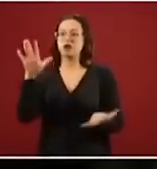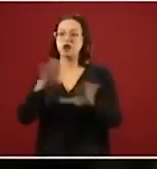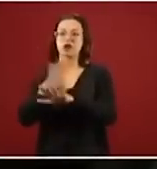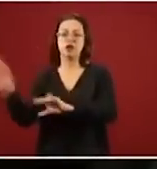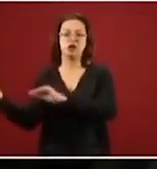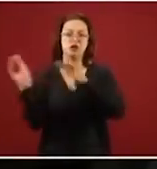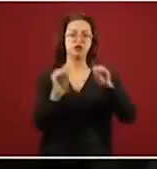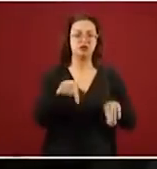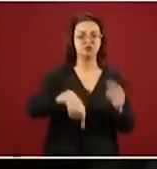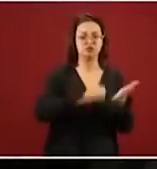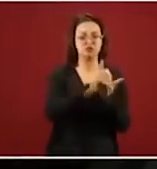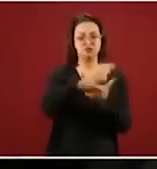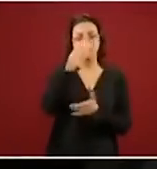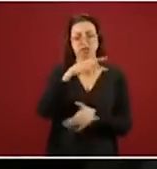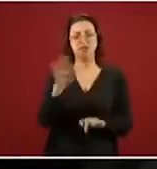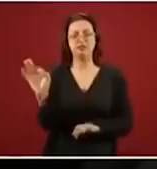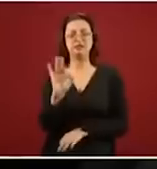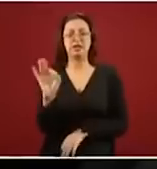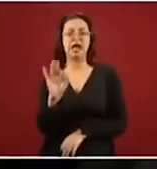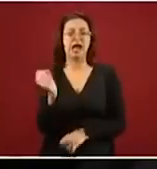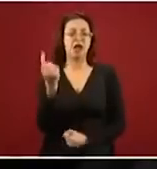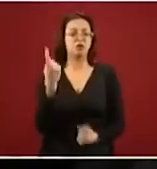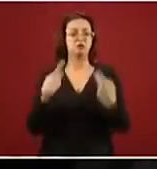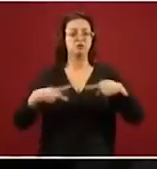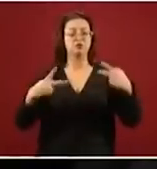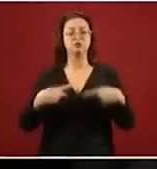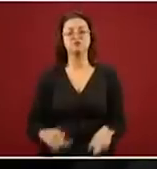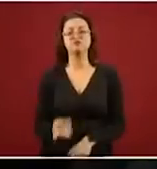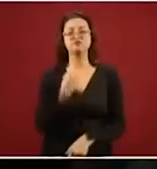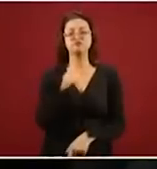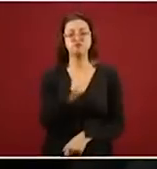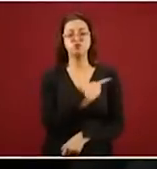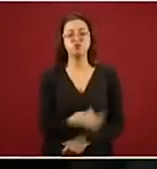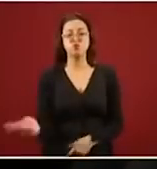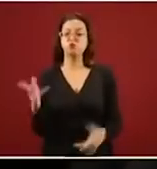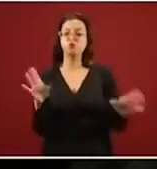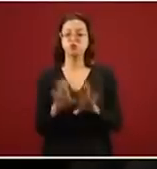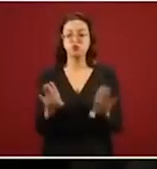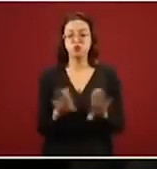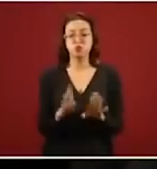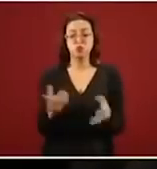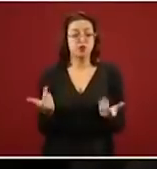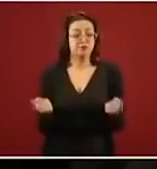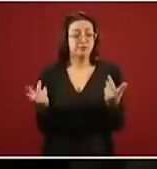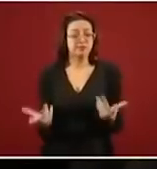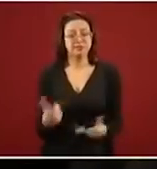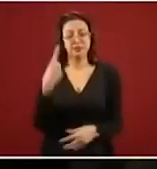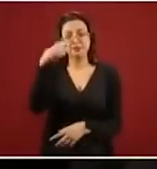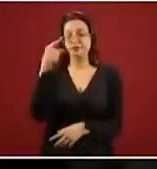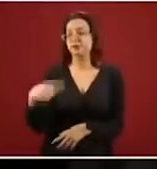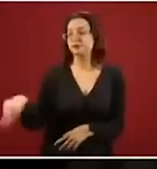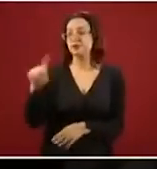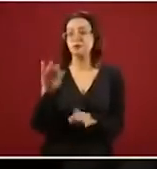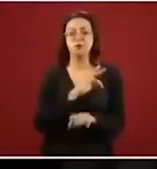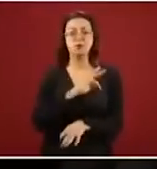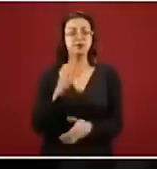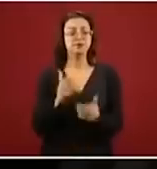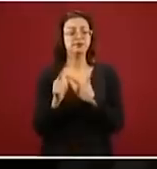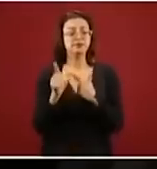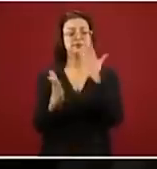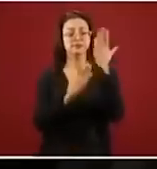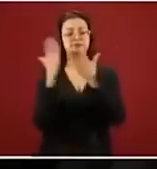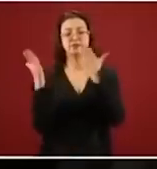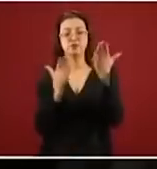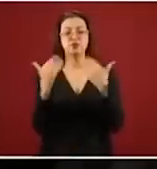mexico muchos serán de escasos recursos como se hará para que estos estudiantes éste puedan solventar esta situación eso es lo que toca